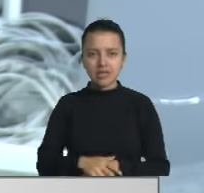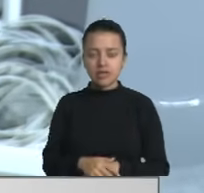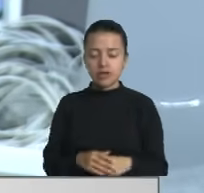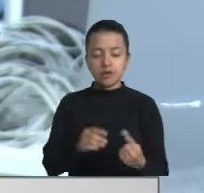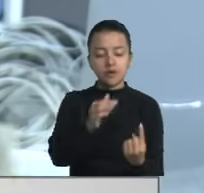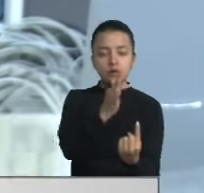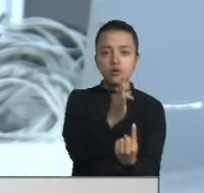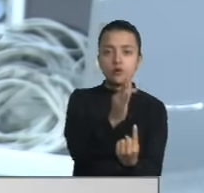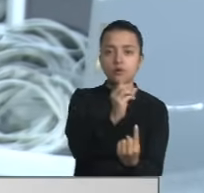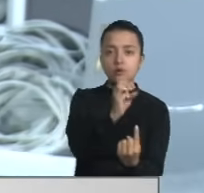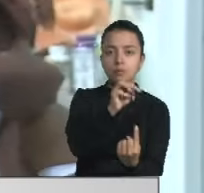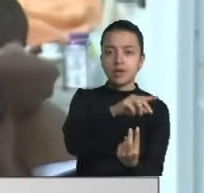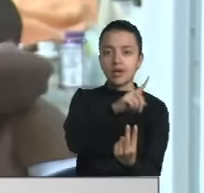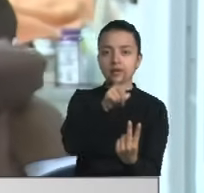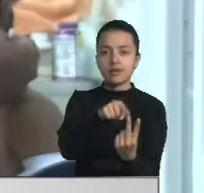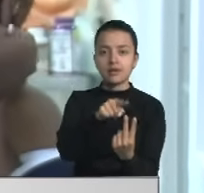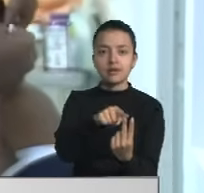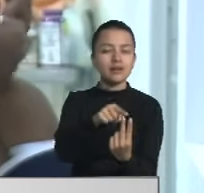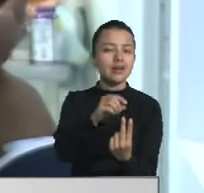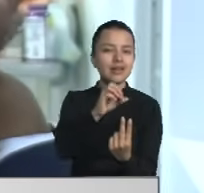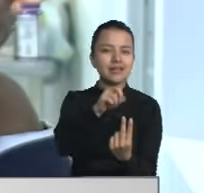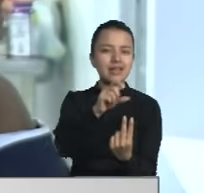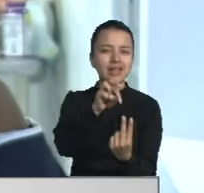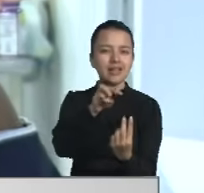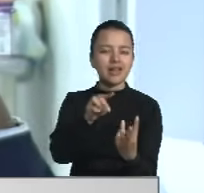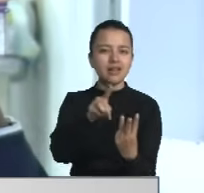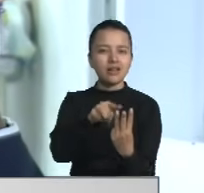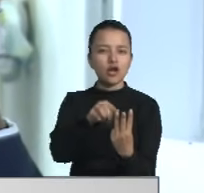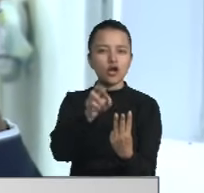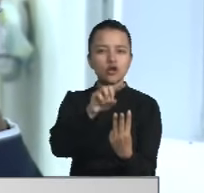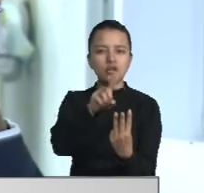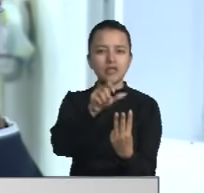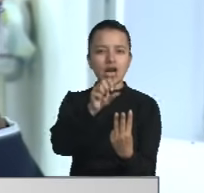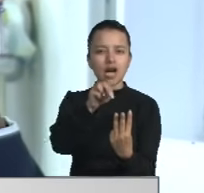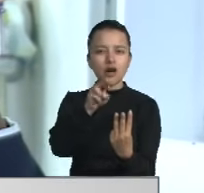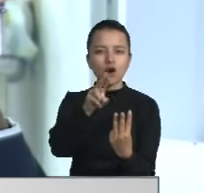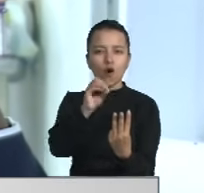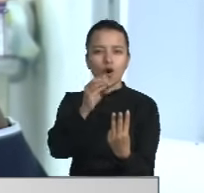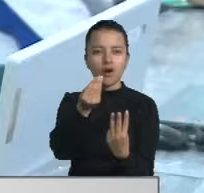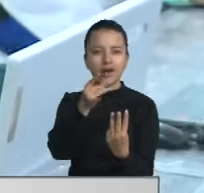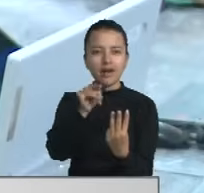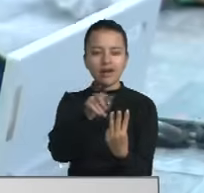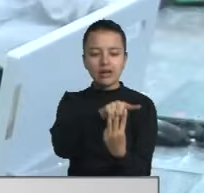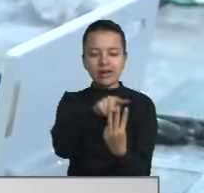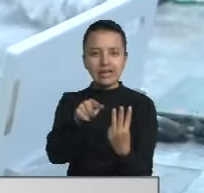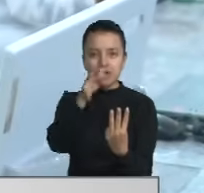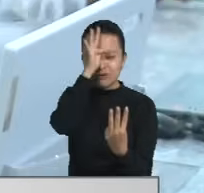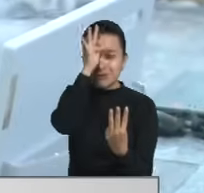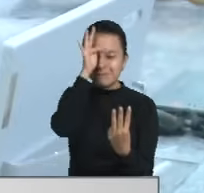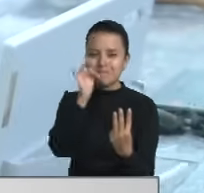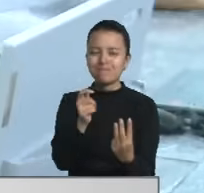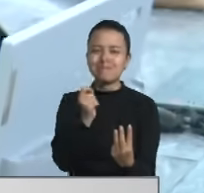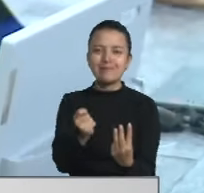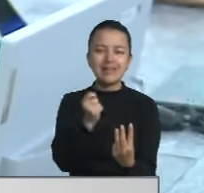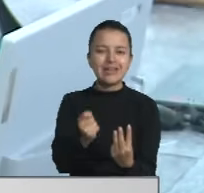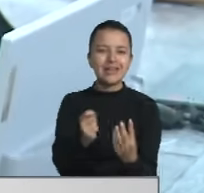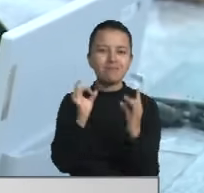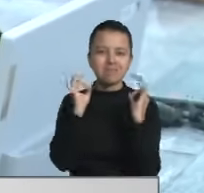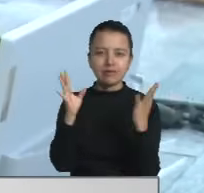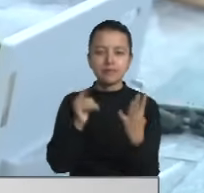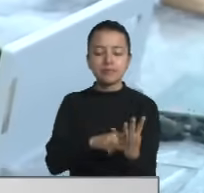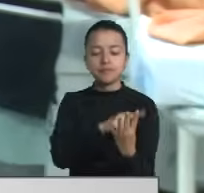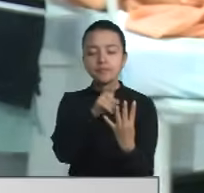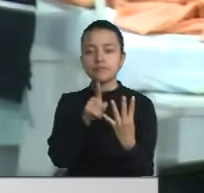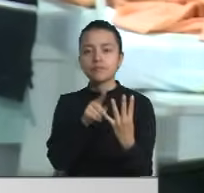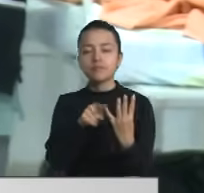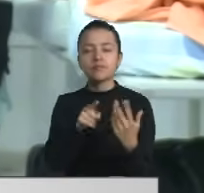Uribe Uribe en Tuluá, Santander en Caicedonia y el Hospital San Roque en Pradera se encuentran en riesgo alto. Por su parte, el Hospital Pedro